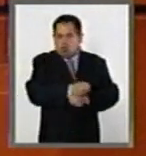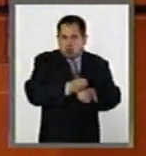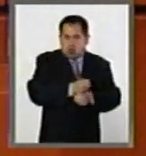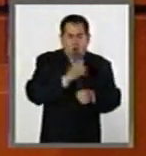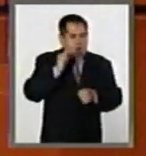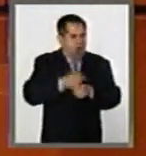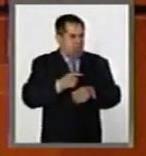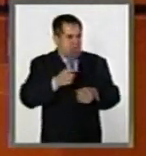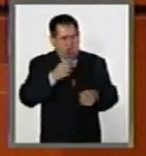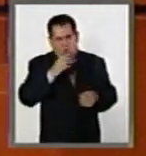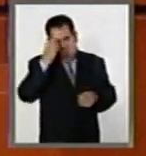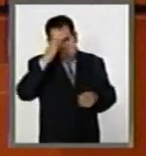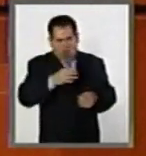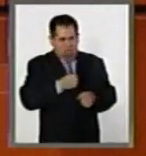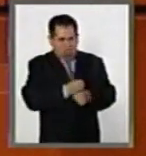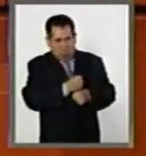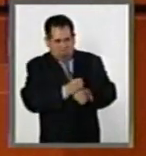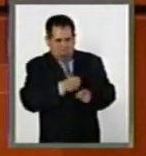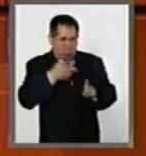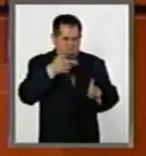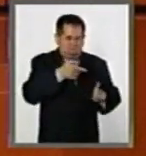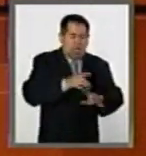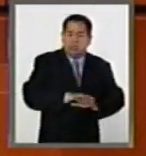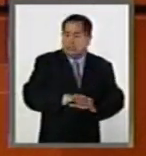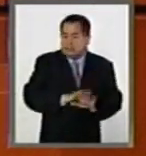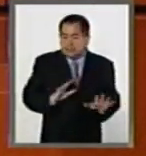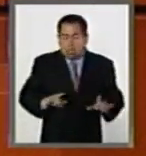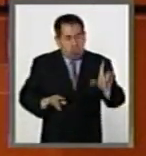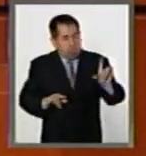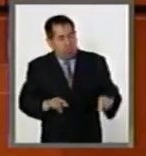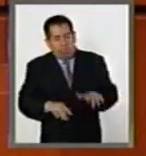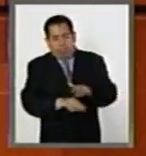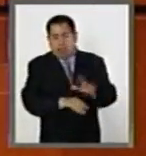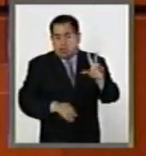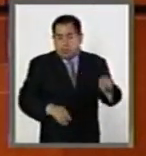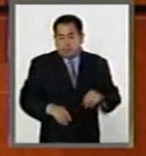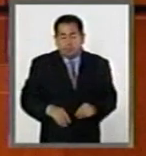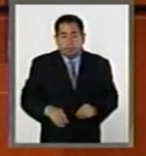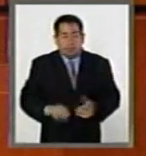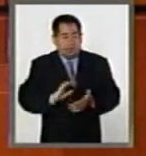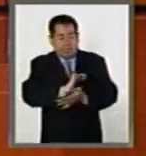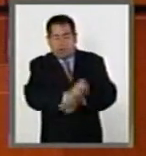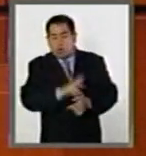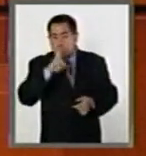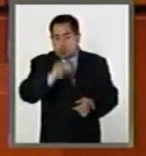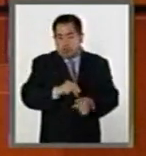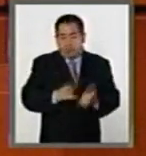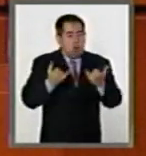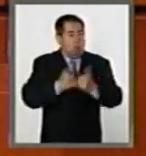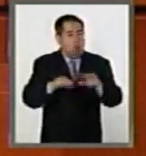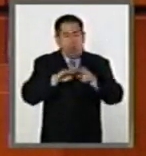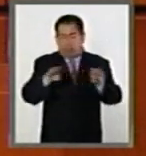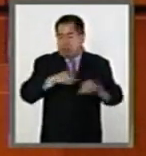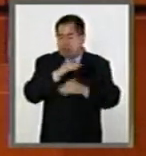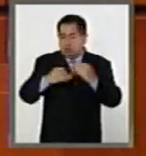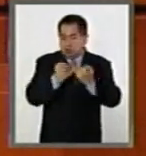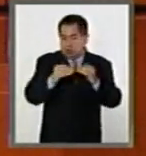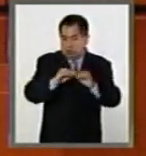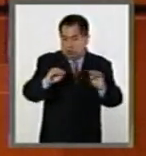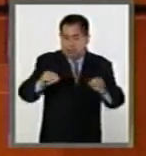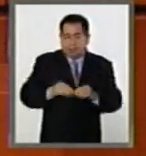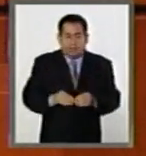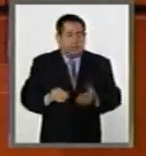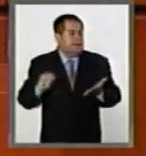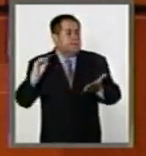otros tratos o crueles o penas crueles, inhumanos o degradantes, no discriminación e igualdad sustantiva, la